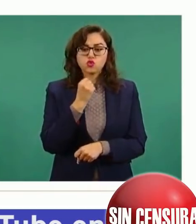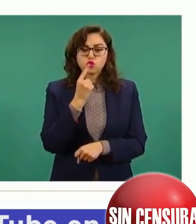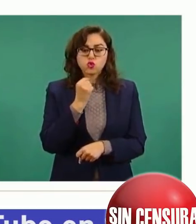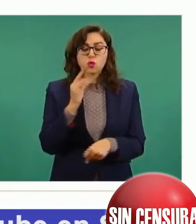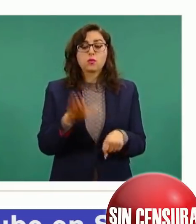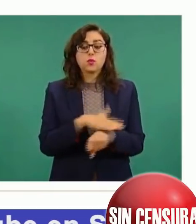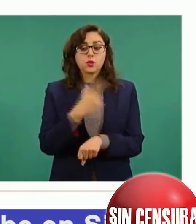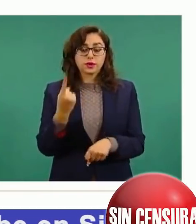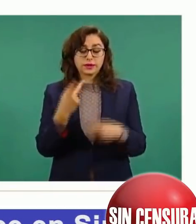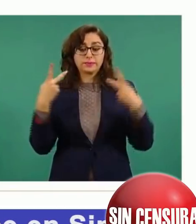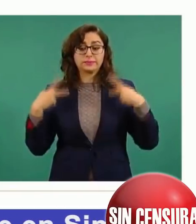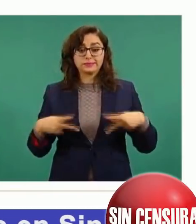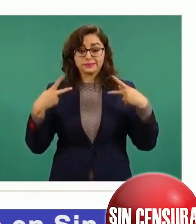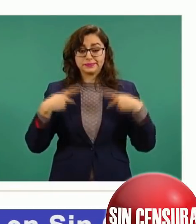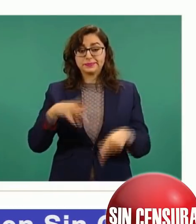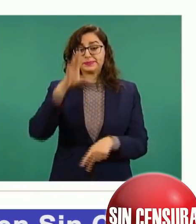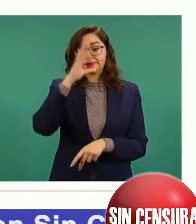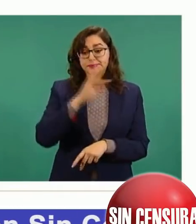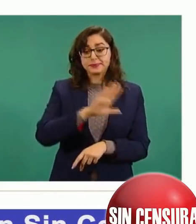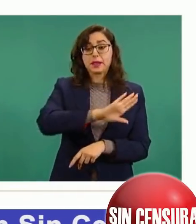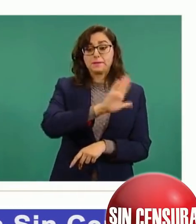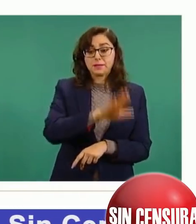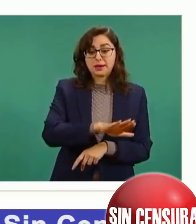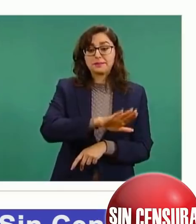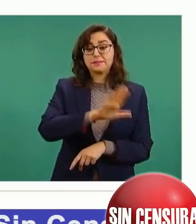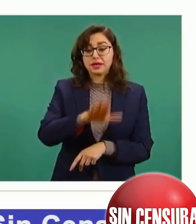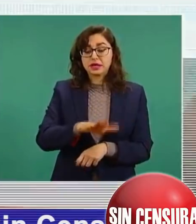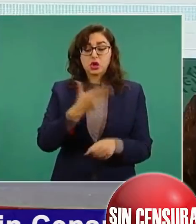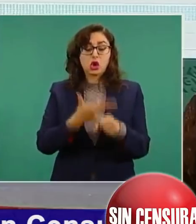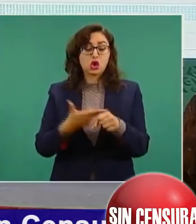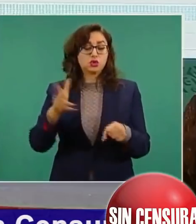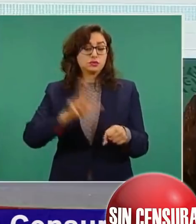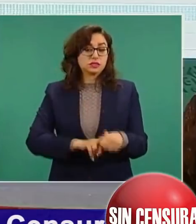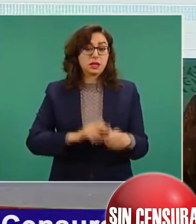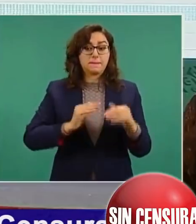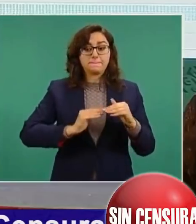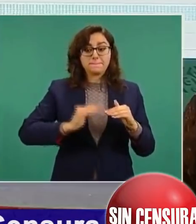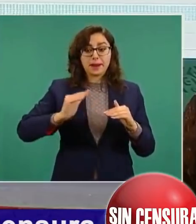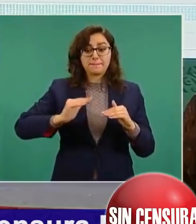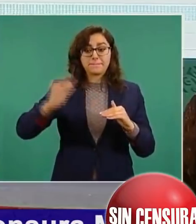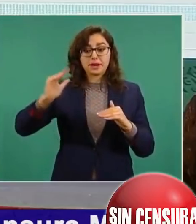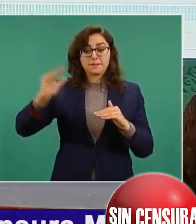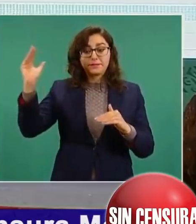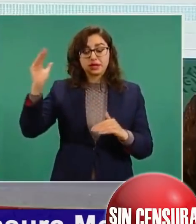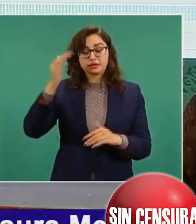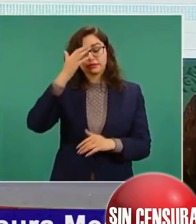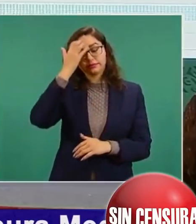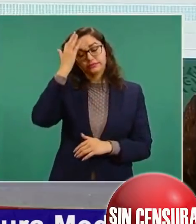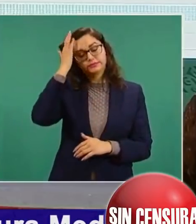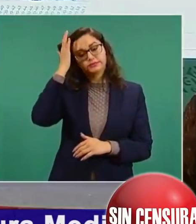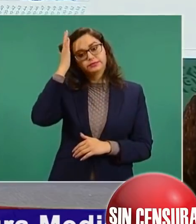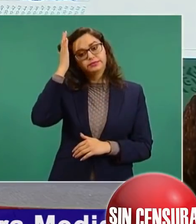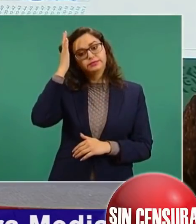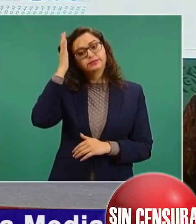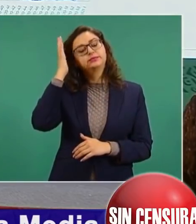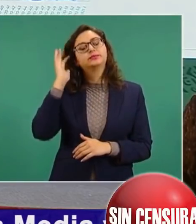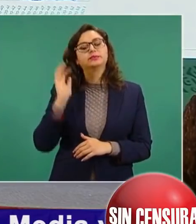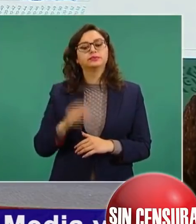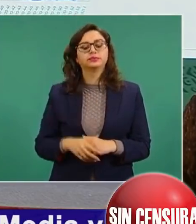de mortalidad, principalmente la siguiente, y de hospitalización van en fase de ascenso acelerado. La